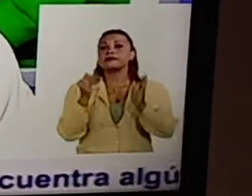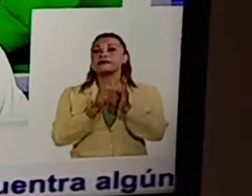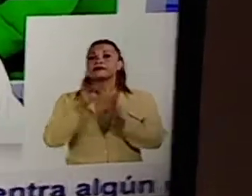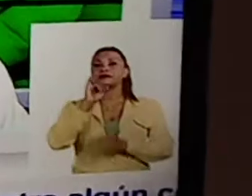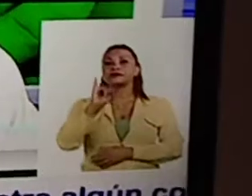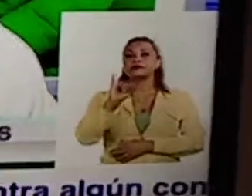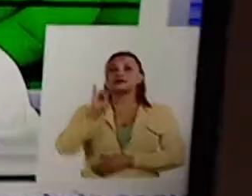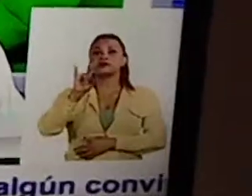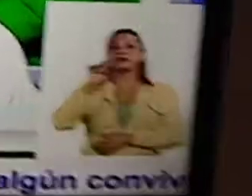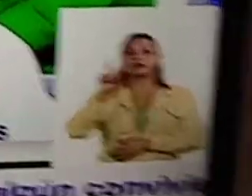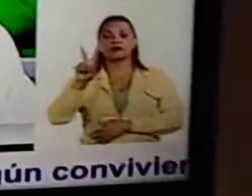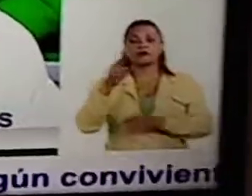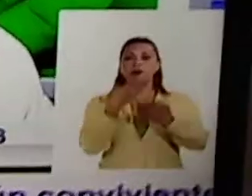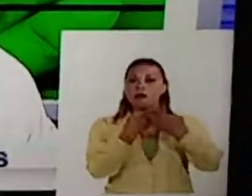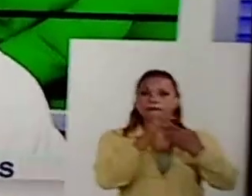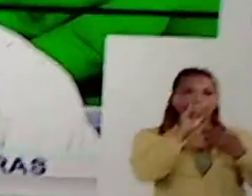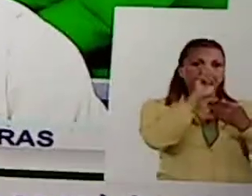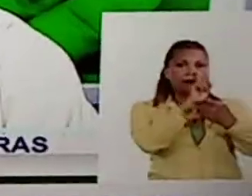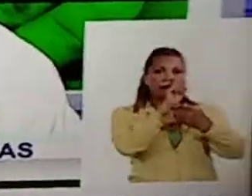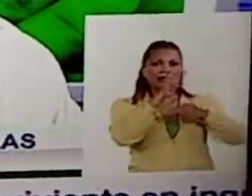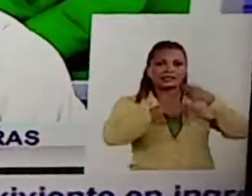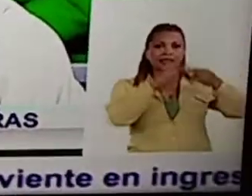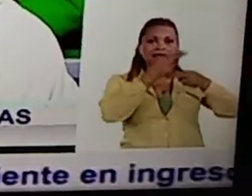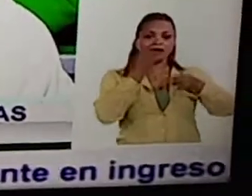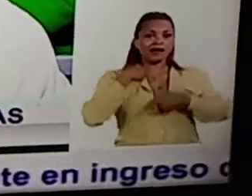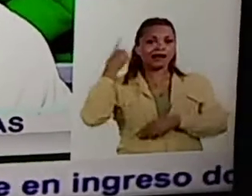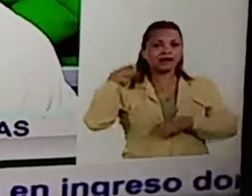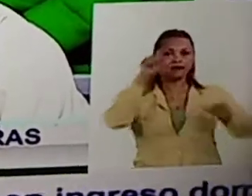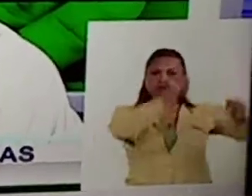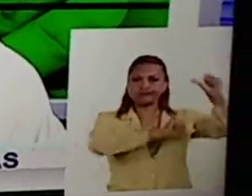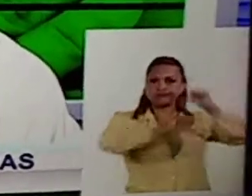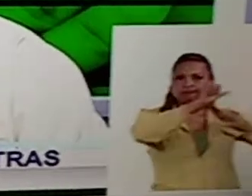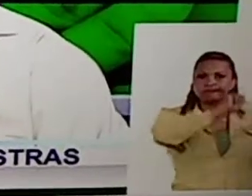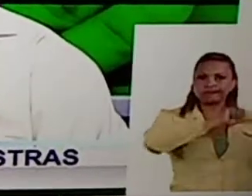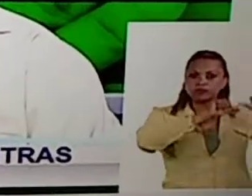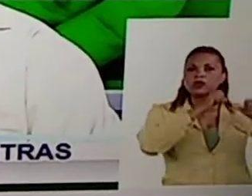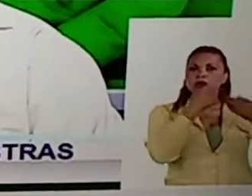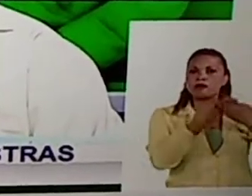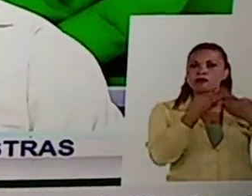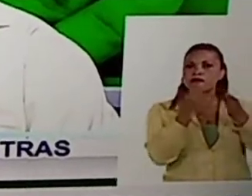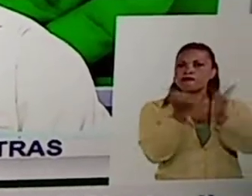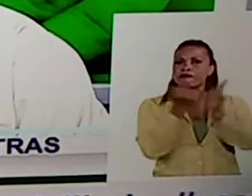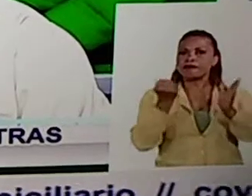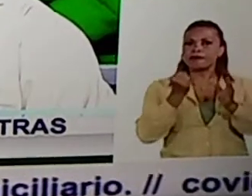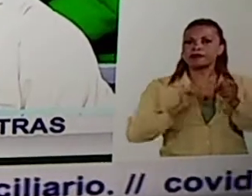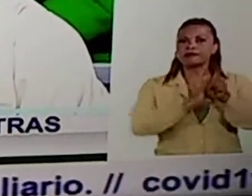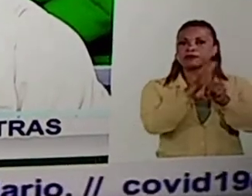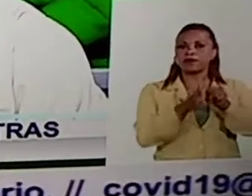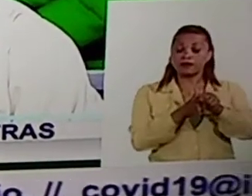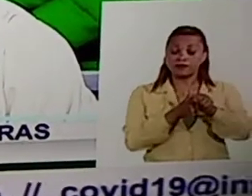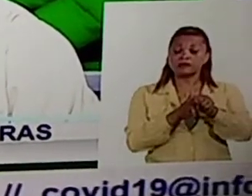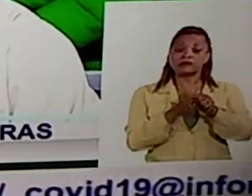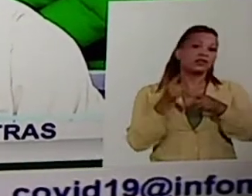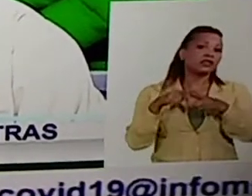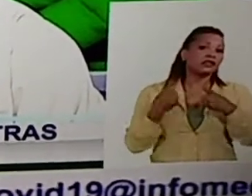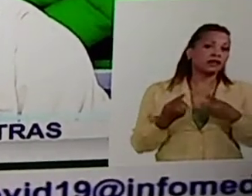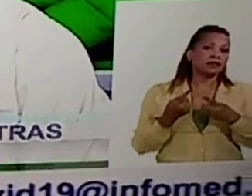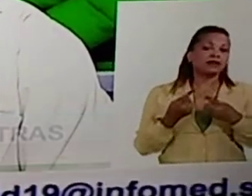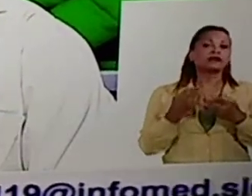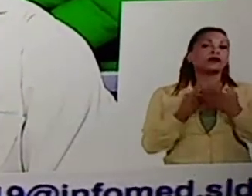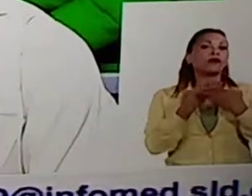22.692 muestras se procesaron ayer para el diagnóstico de la COVID-19. Eso permitió diagnosticar